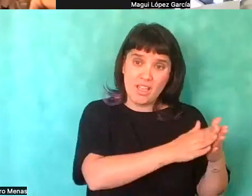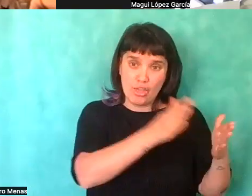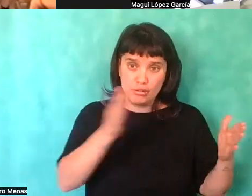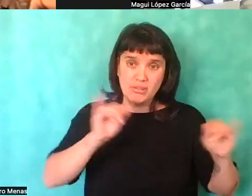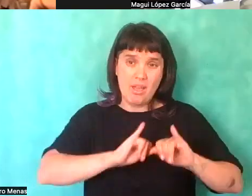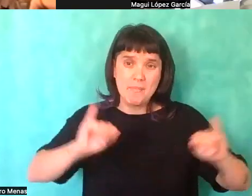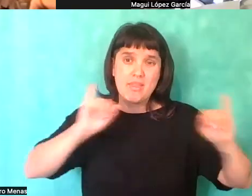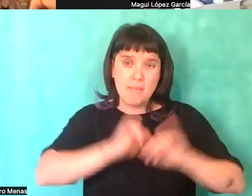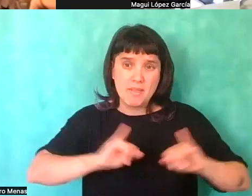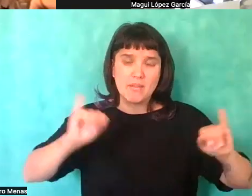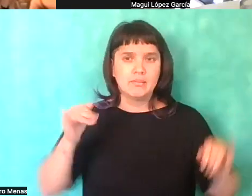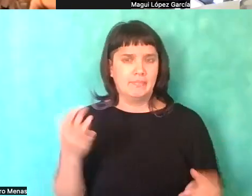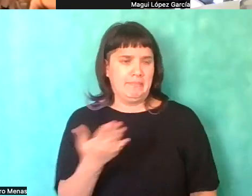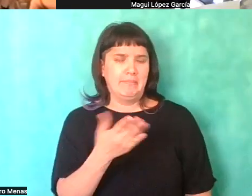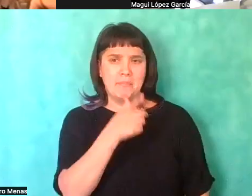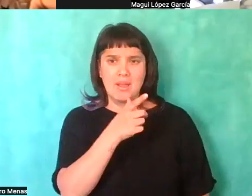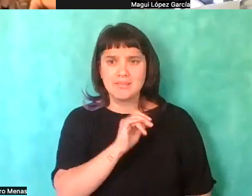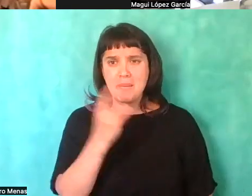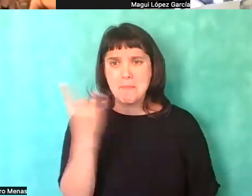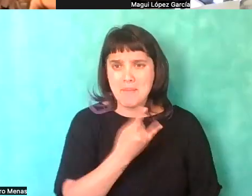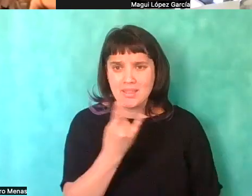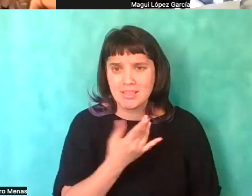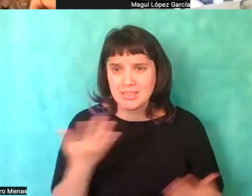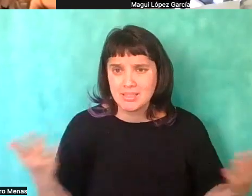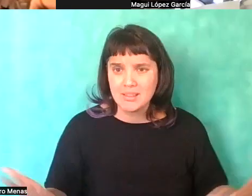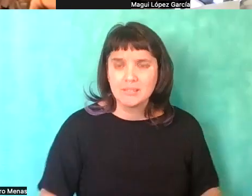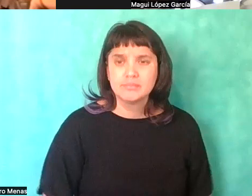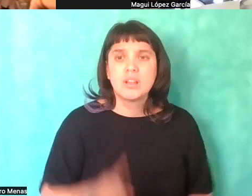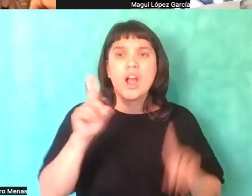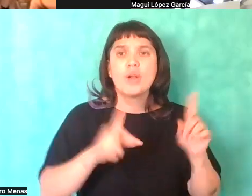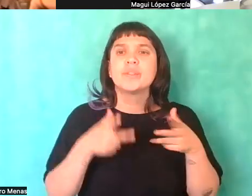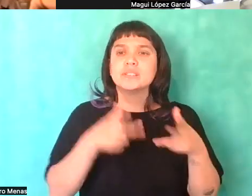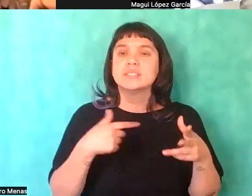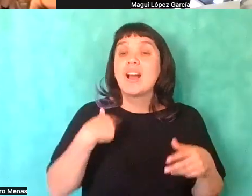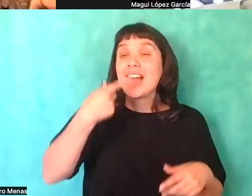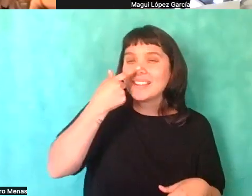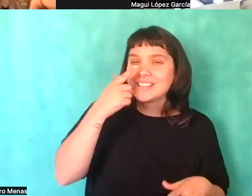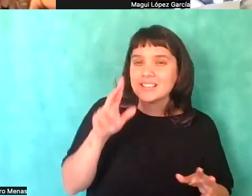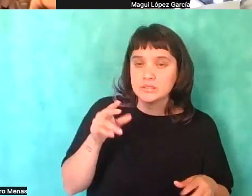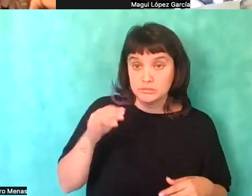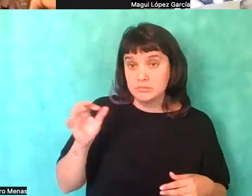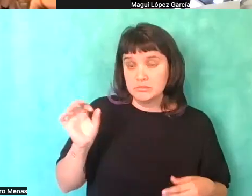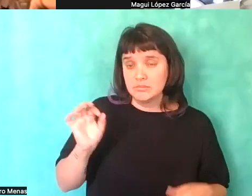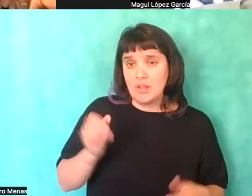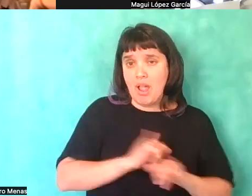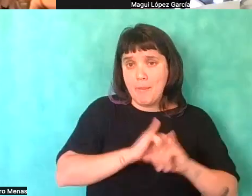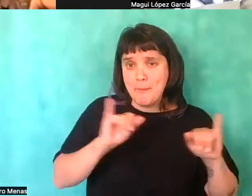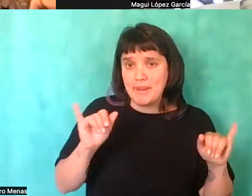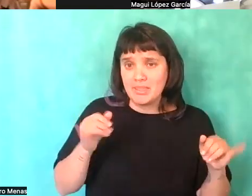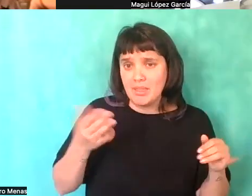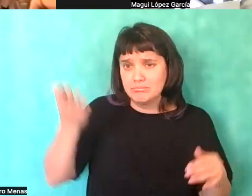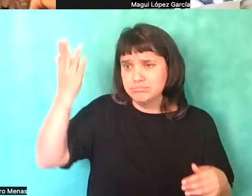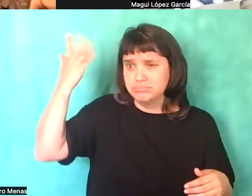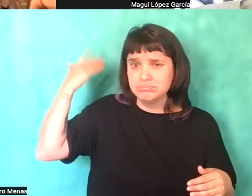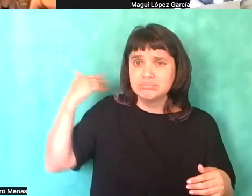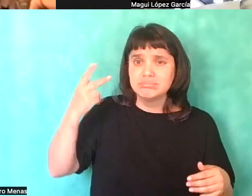parece que mentira, porque digo, ahora hay gente que dice, bueno, es que tiene interés por esto. Bueno, es una campaña muy antigua, tiene 16 años,